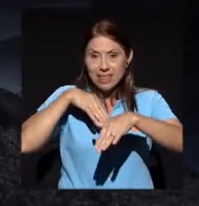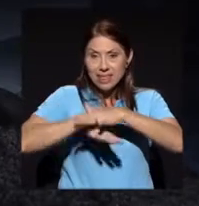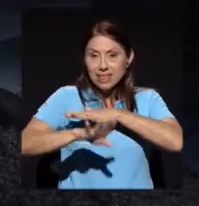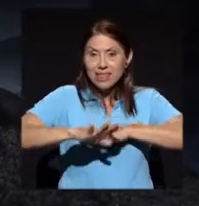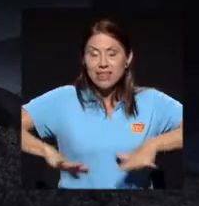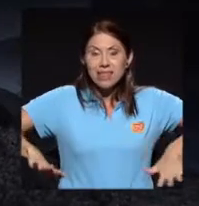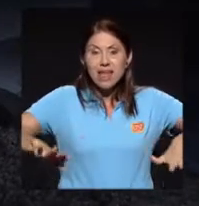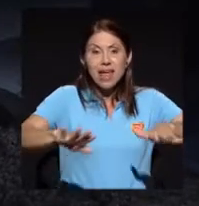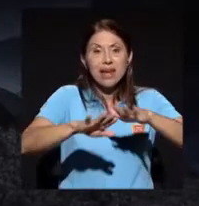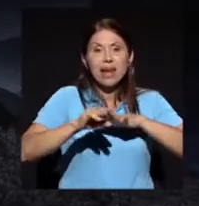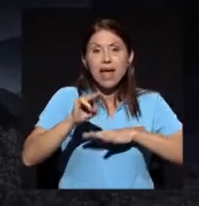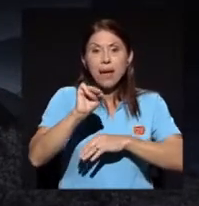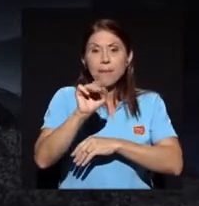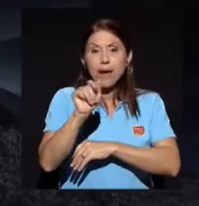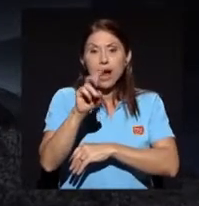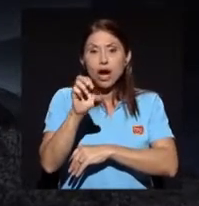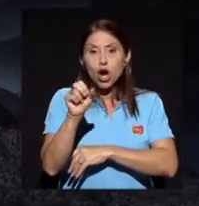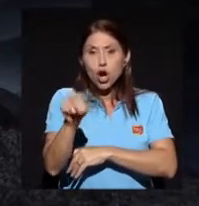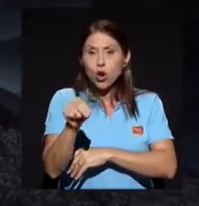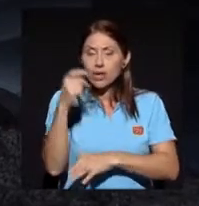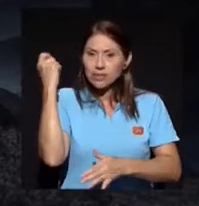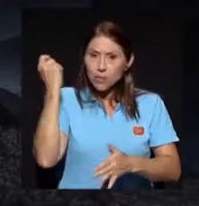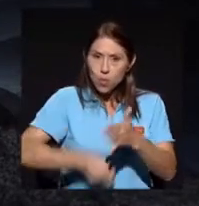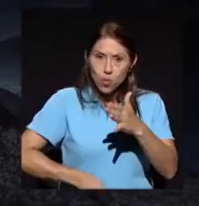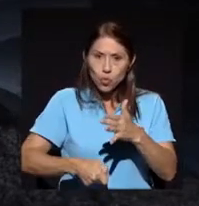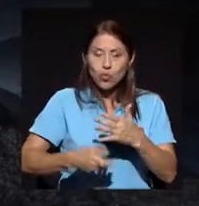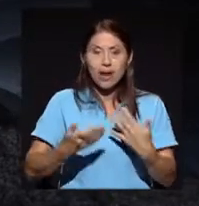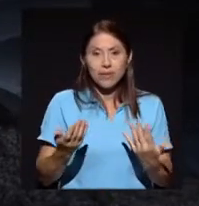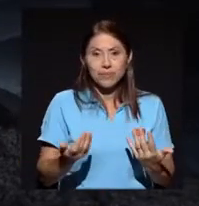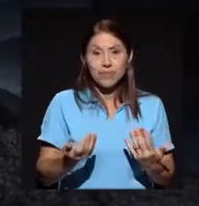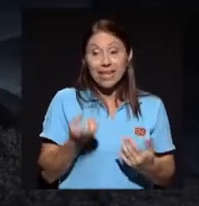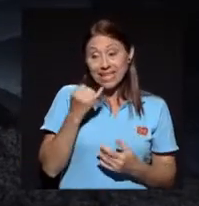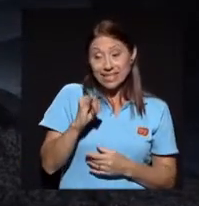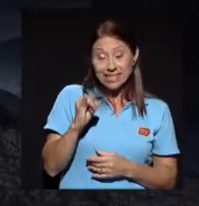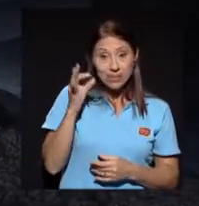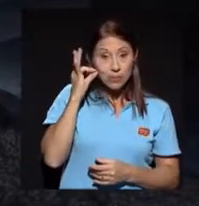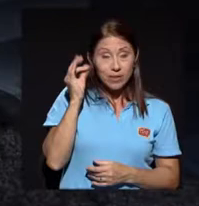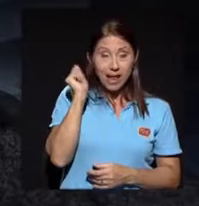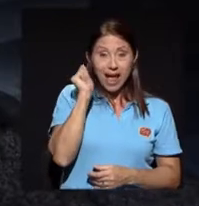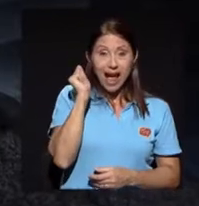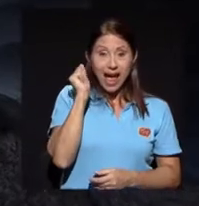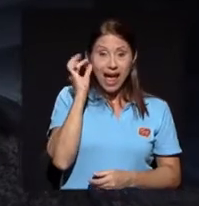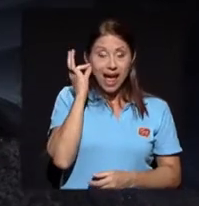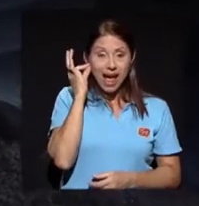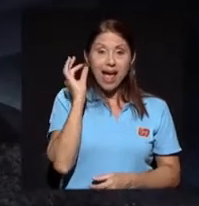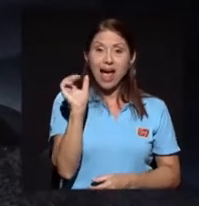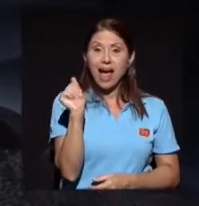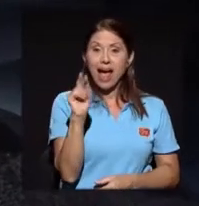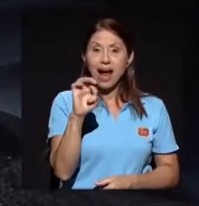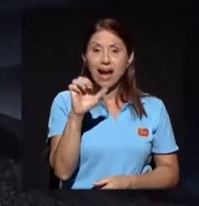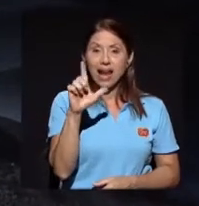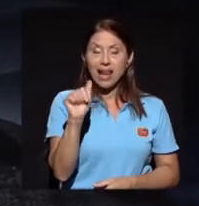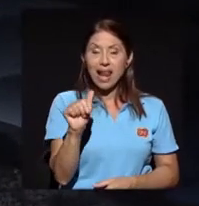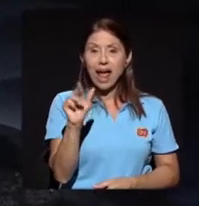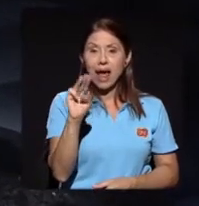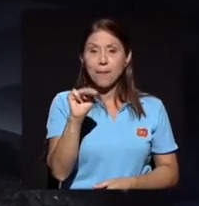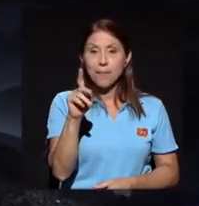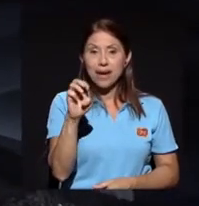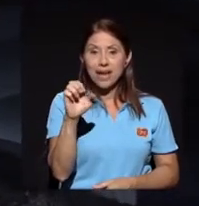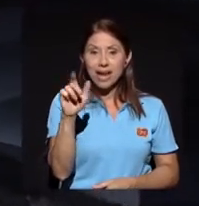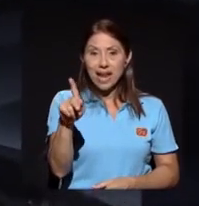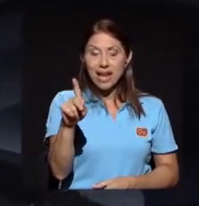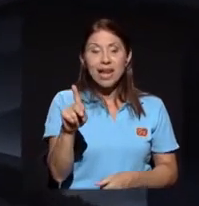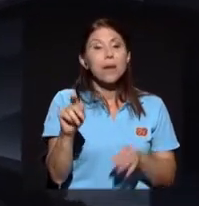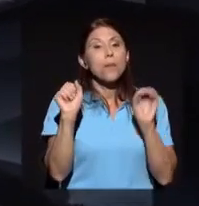la tarea en europa si angela merkel logra renovar su mandato como a estas alturas